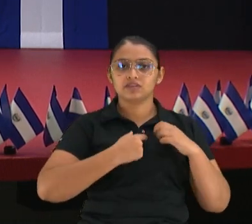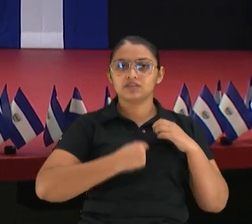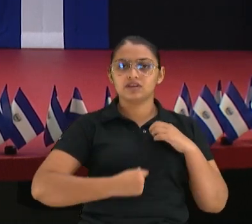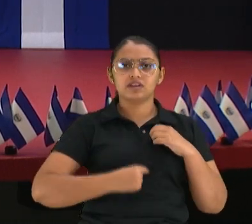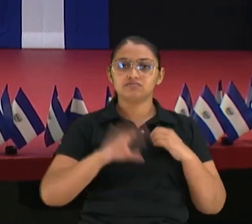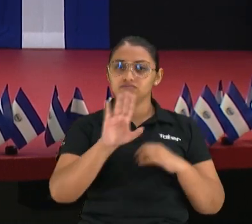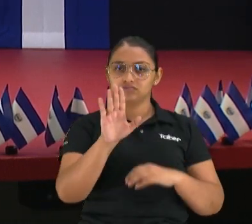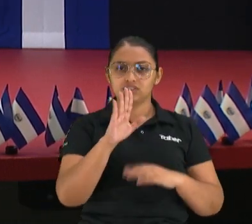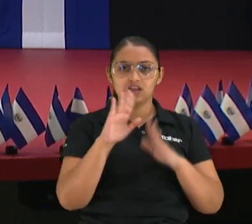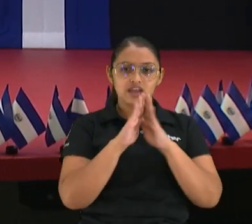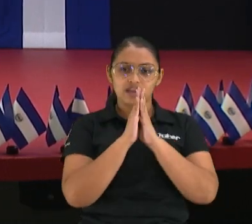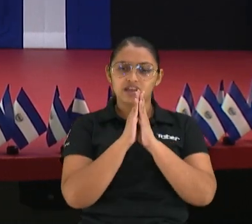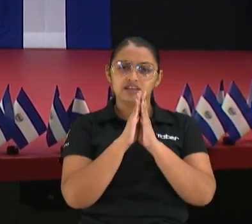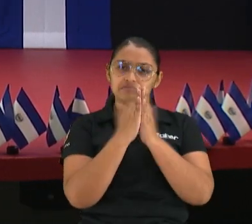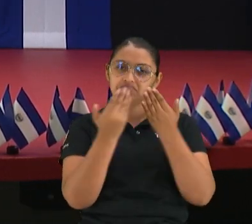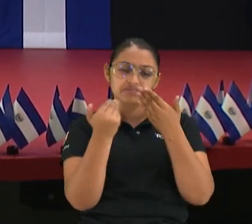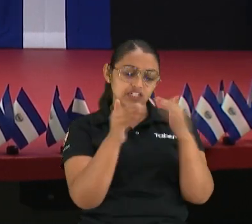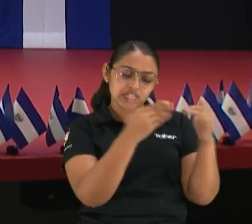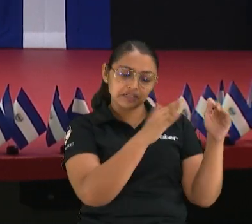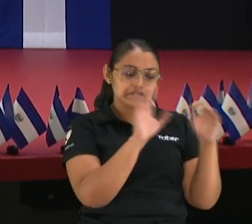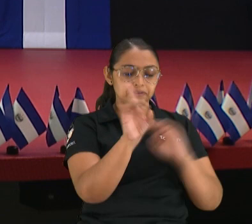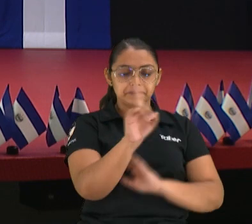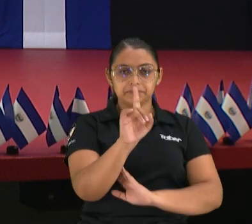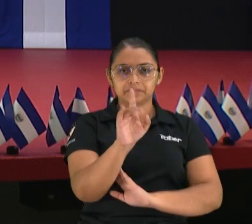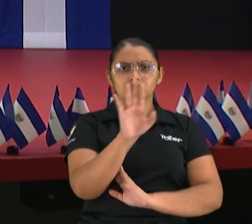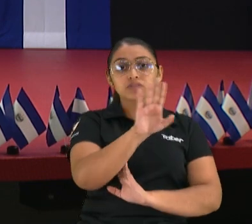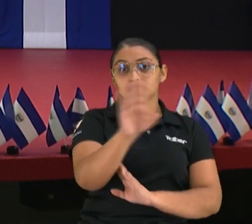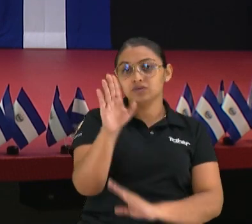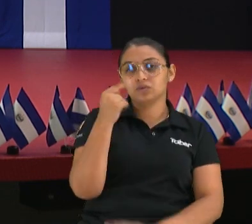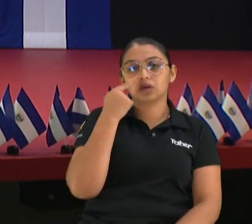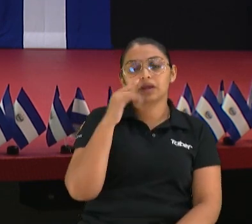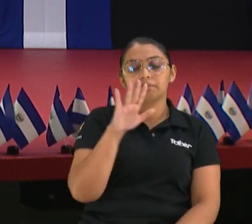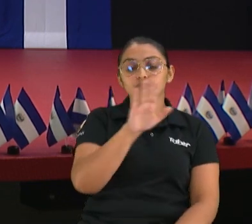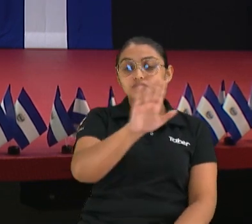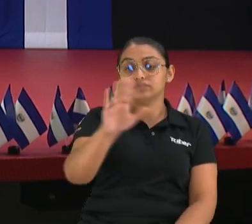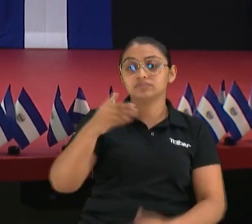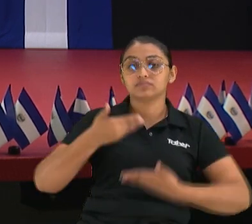de religiones Comencemos por tus hijos